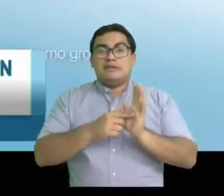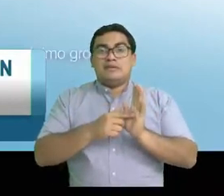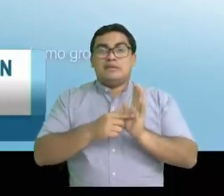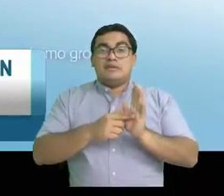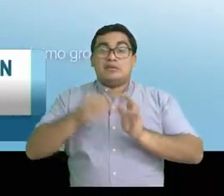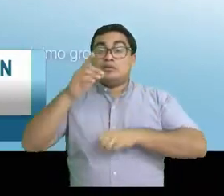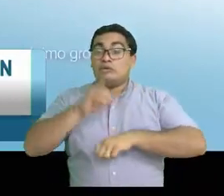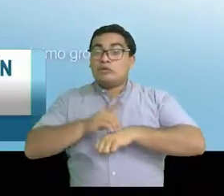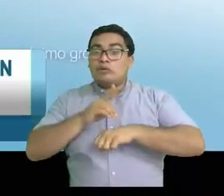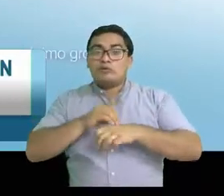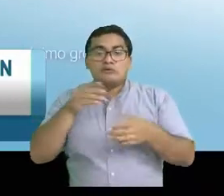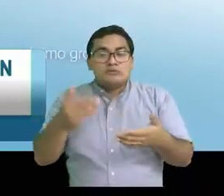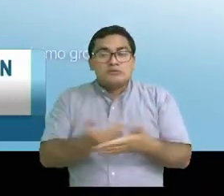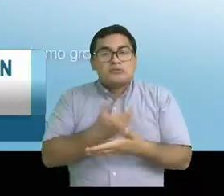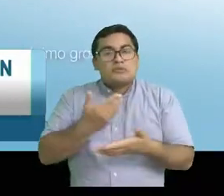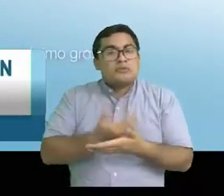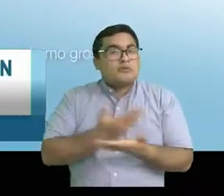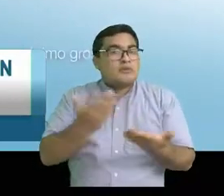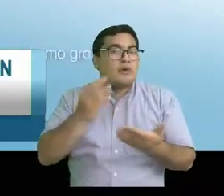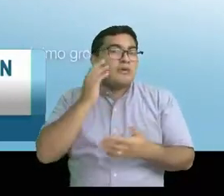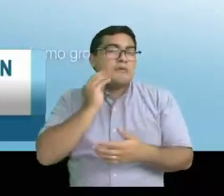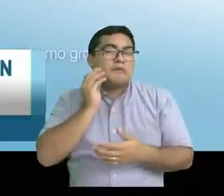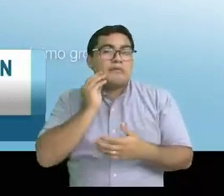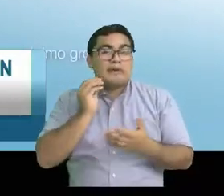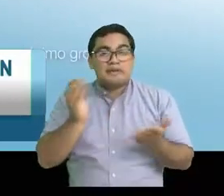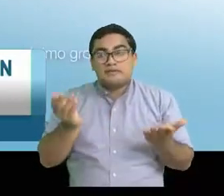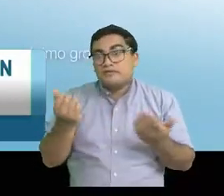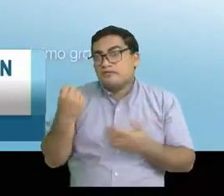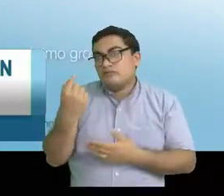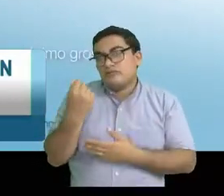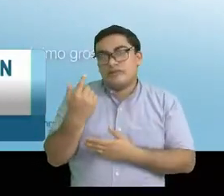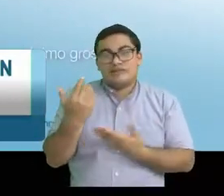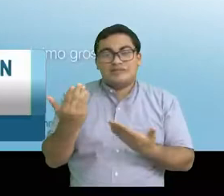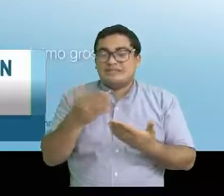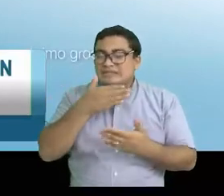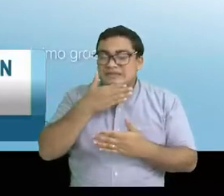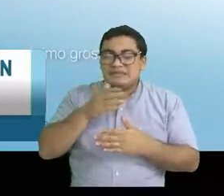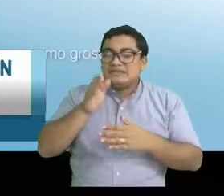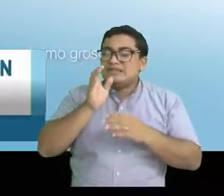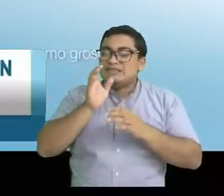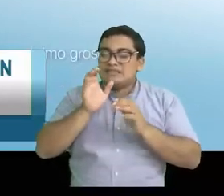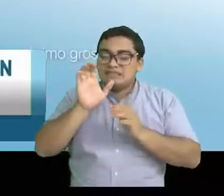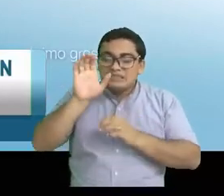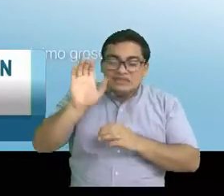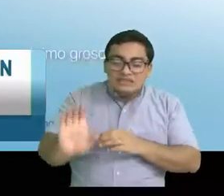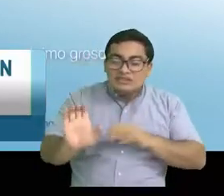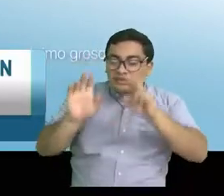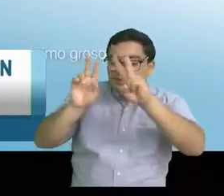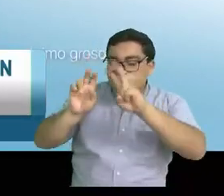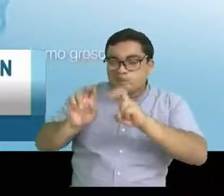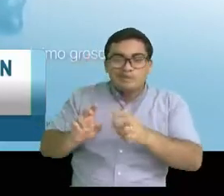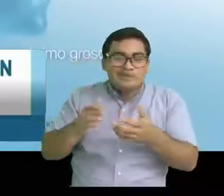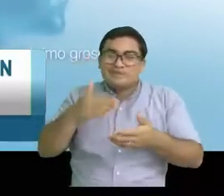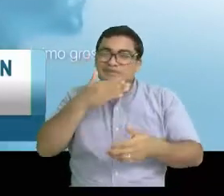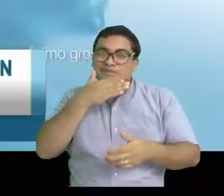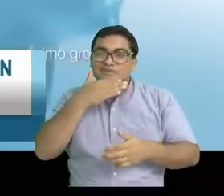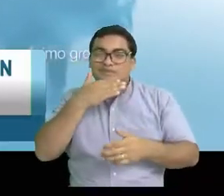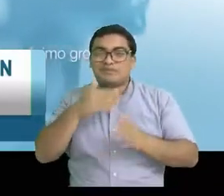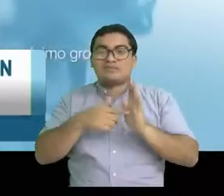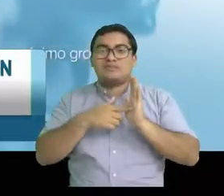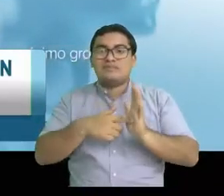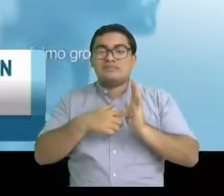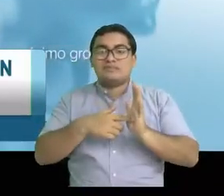examinador nuevo o es un examinador que no es su campo, eso le va a costar un poco más reconocerlo. Normalmente este diagnóstico llega donde